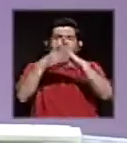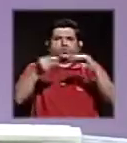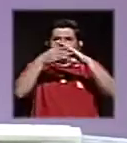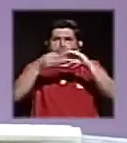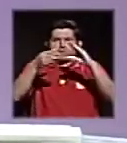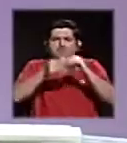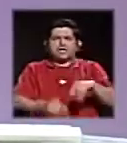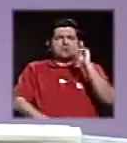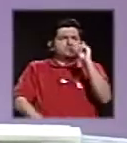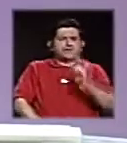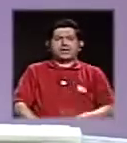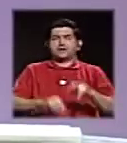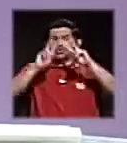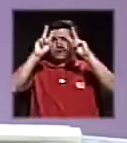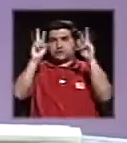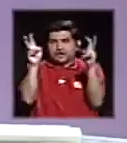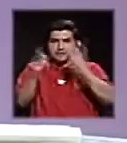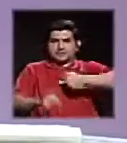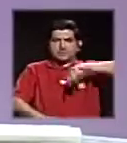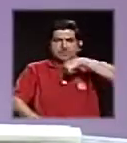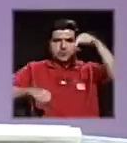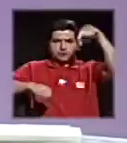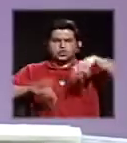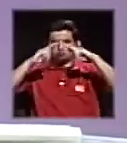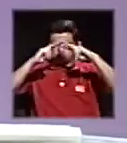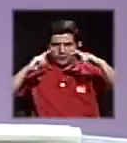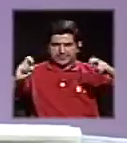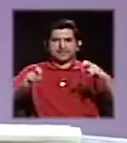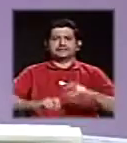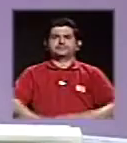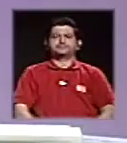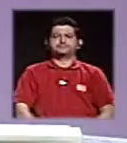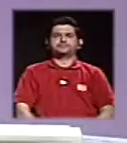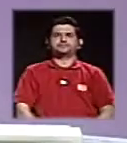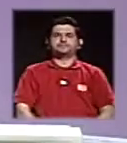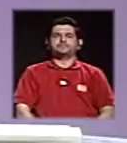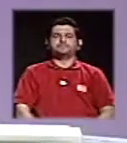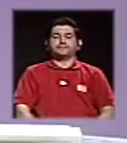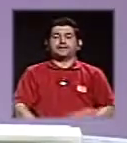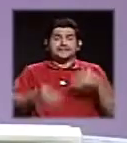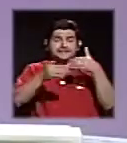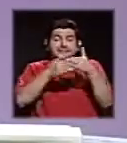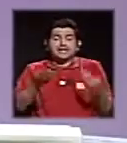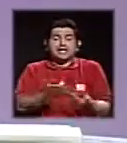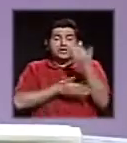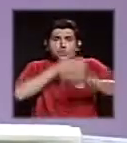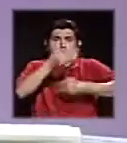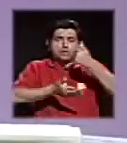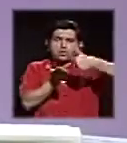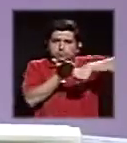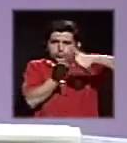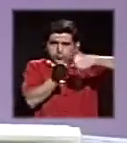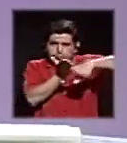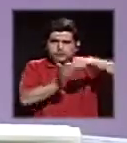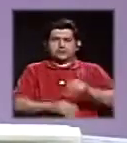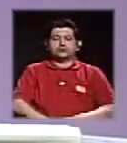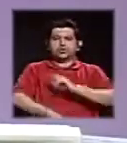muy breves sobre el tema que estamos tratando hoy estamos a las puertas de un nuevo proceso electoral